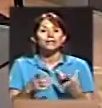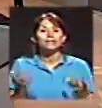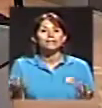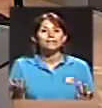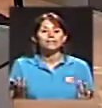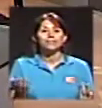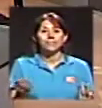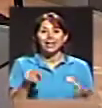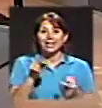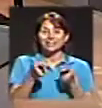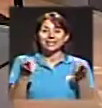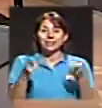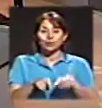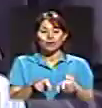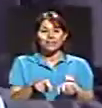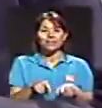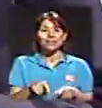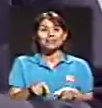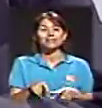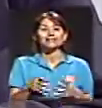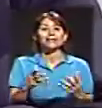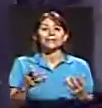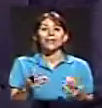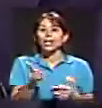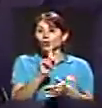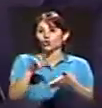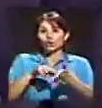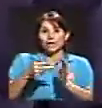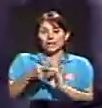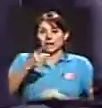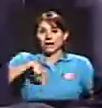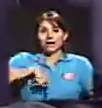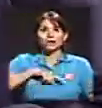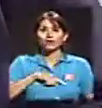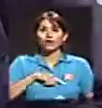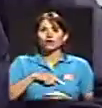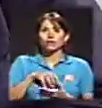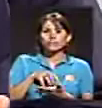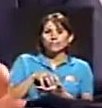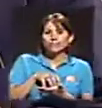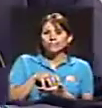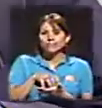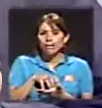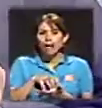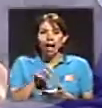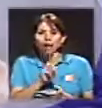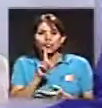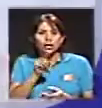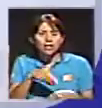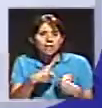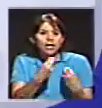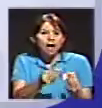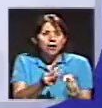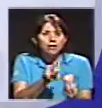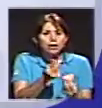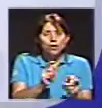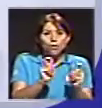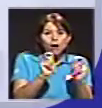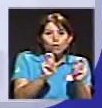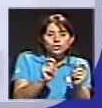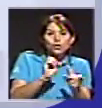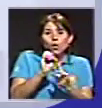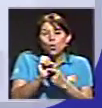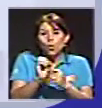en estas circunstancias tan particulares, sí, no es que nosotros cuestionemos en absoluto que la educación y la tutela del menor y la